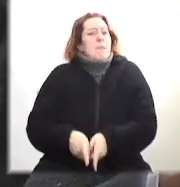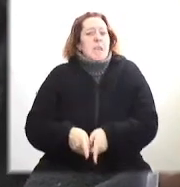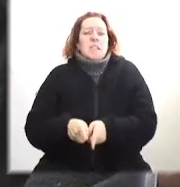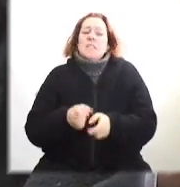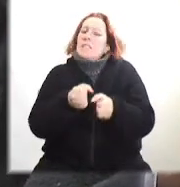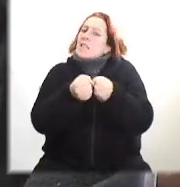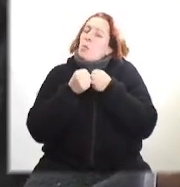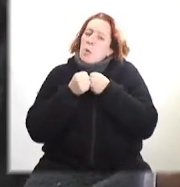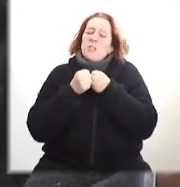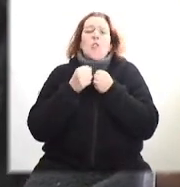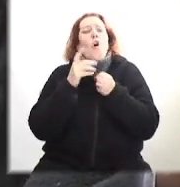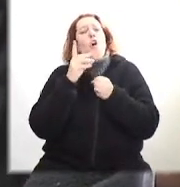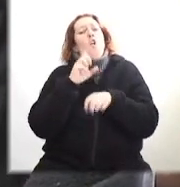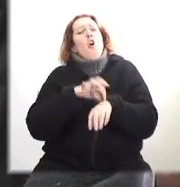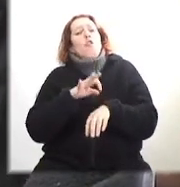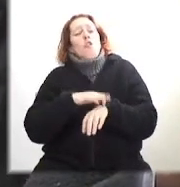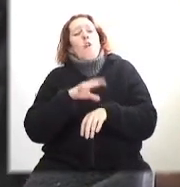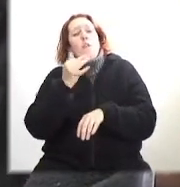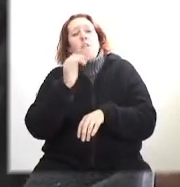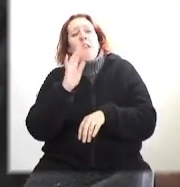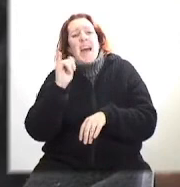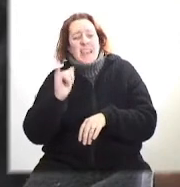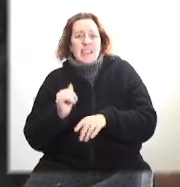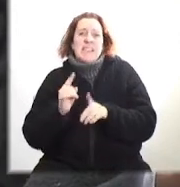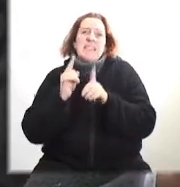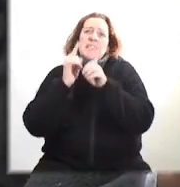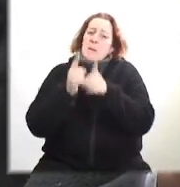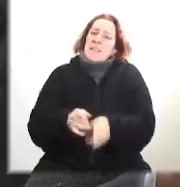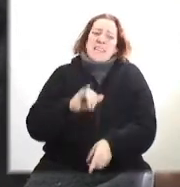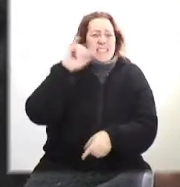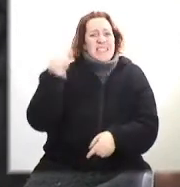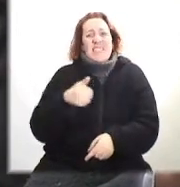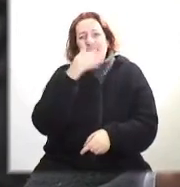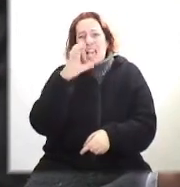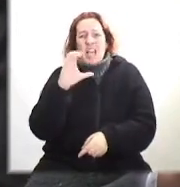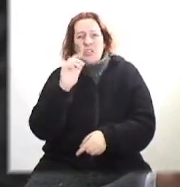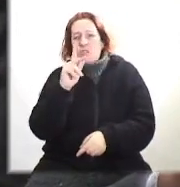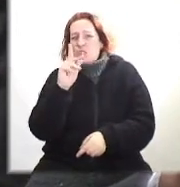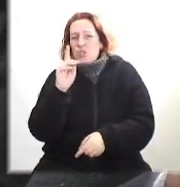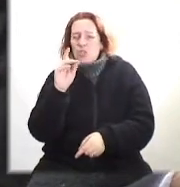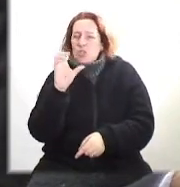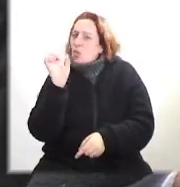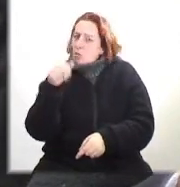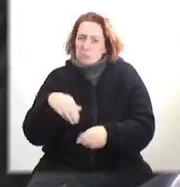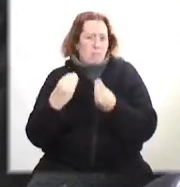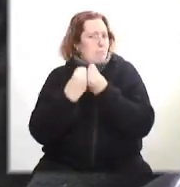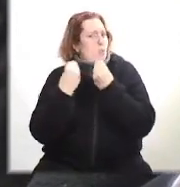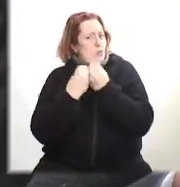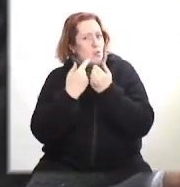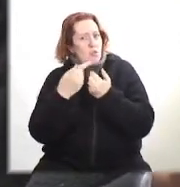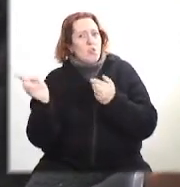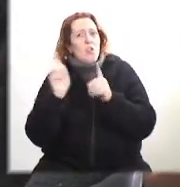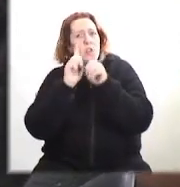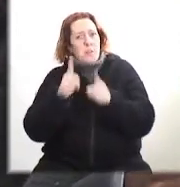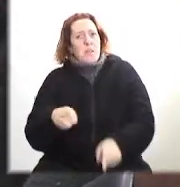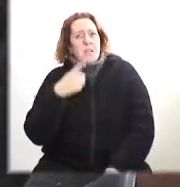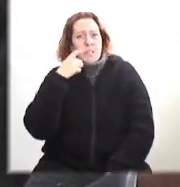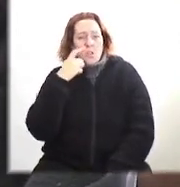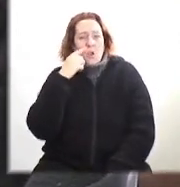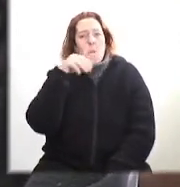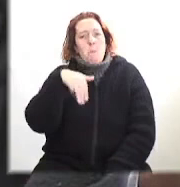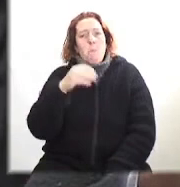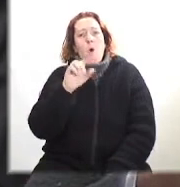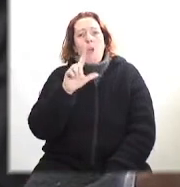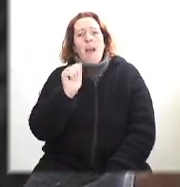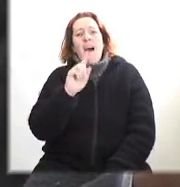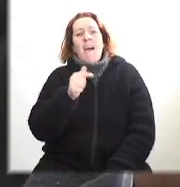doctor Fly, de Díaz Gomide, de Geoffrey Jackson y de tantos otros, ¿Cómo no mencionar al señor Molaguero?